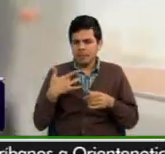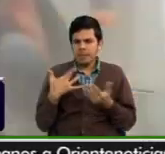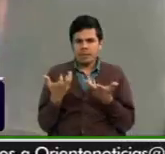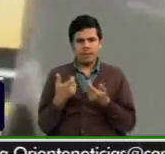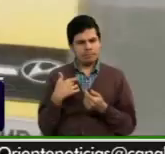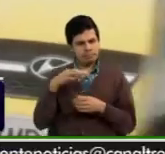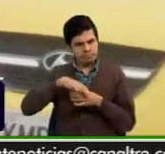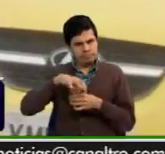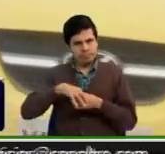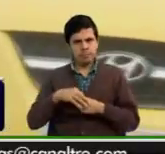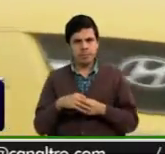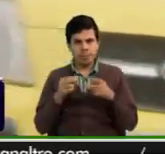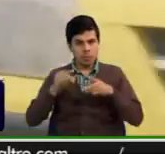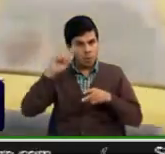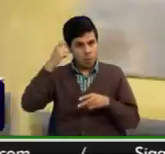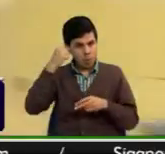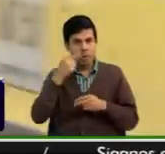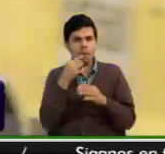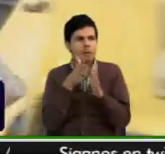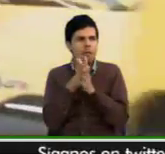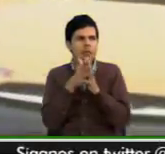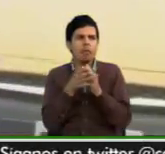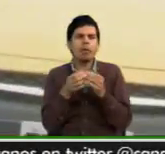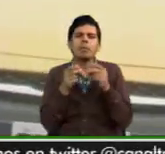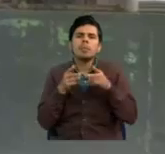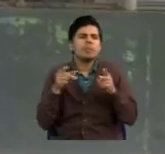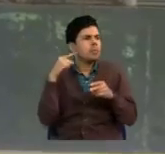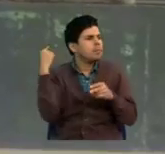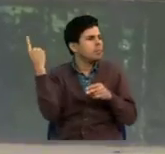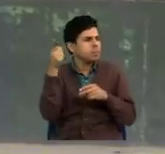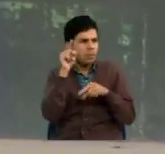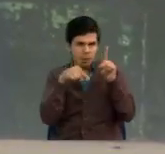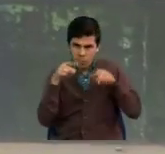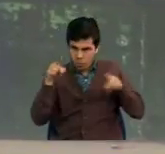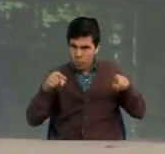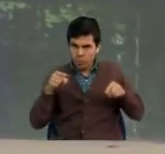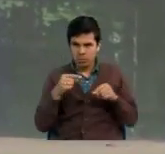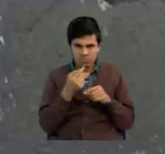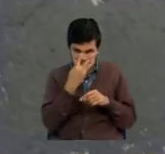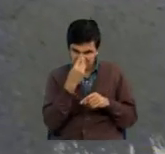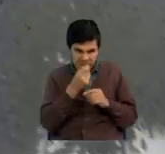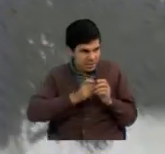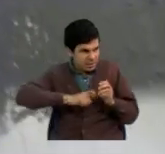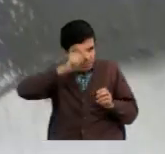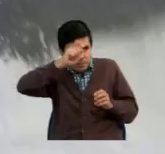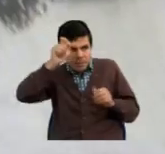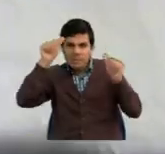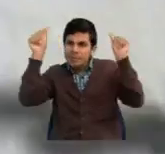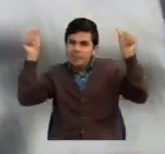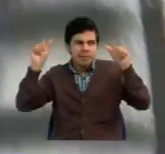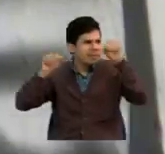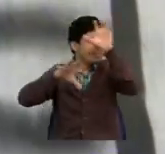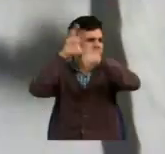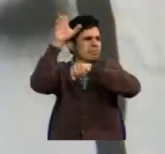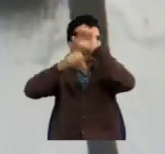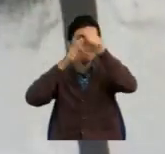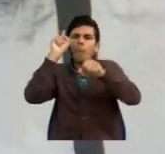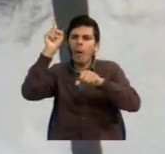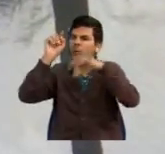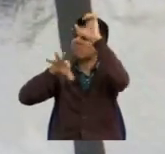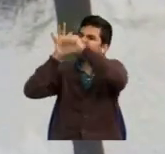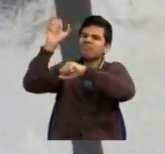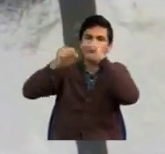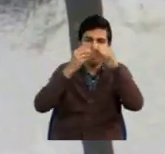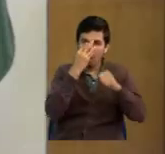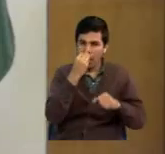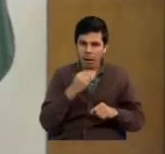urnas. Autoridades aseguran que al igual que estos hechos, inescrupulosos estarían pintando y desmontando la publicidad de algunos candidatos. Se